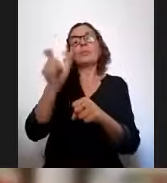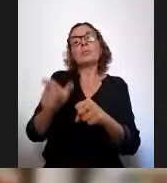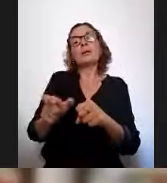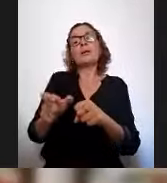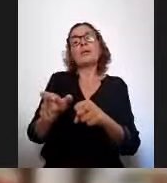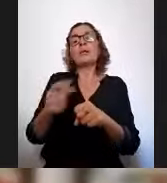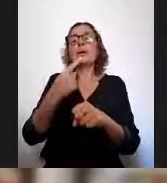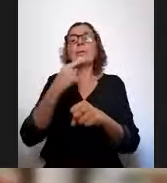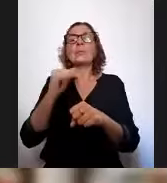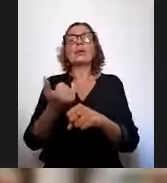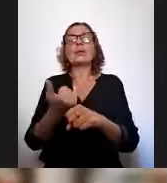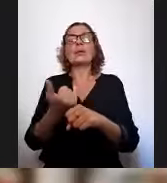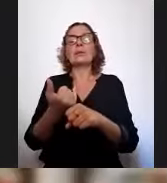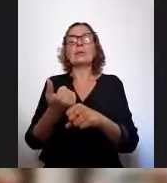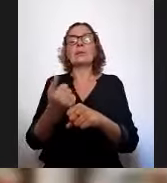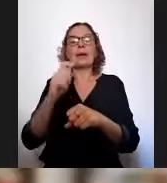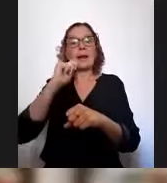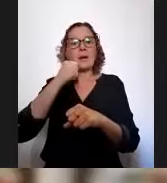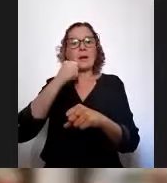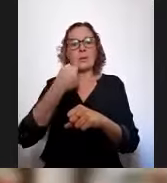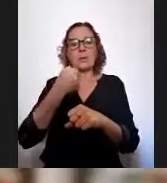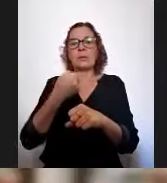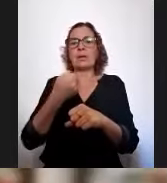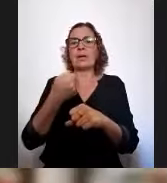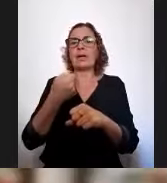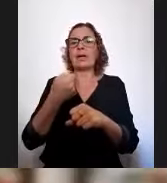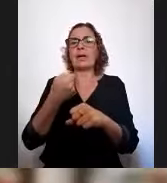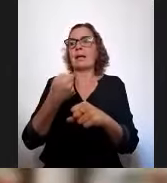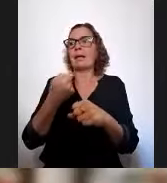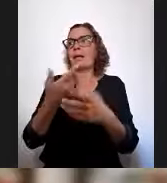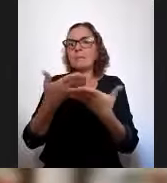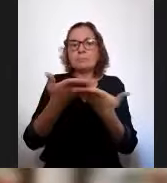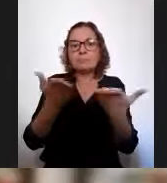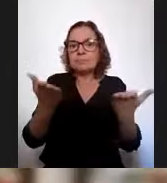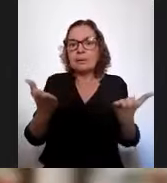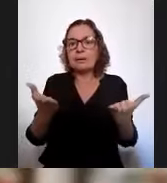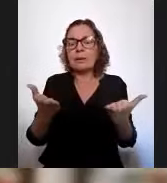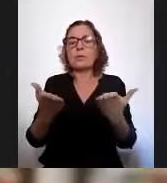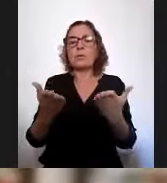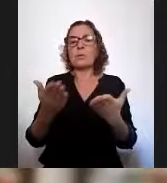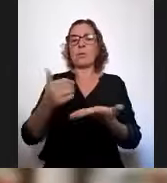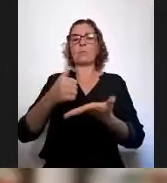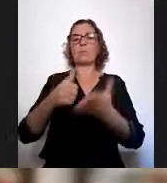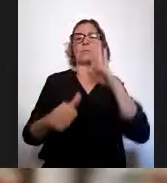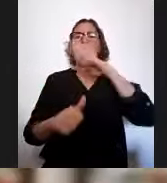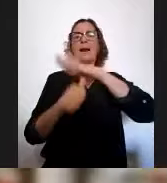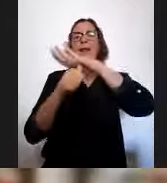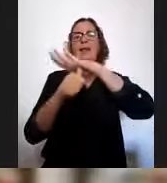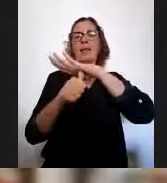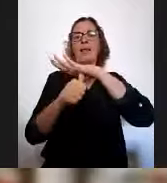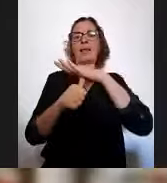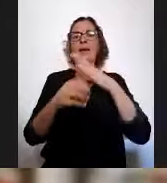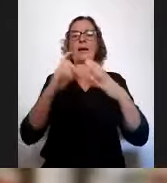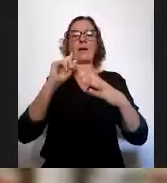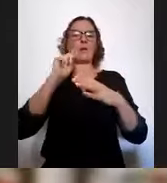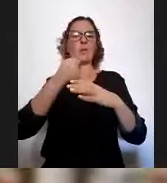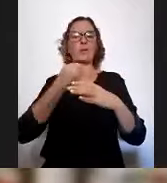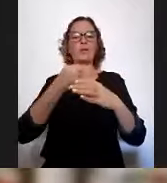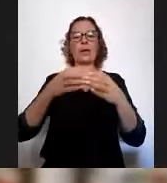y le gusta los desafíos, le gusta liderar equipos, le gusta liderar